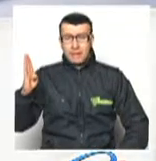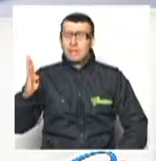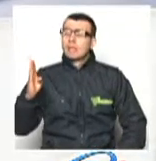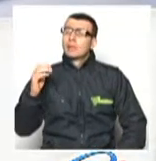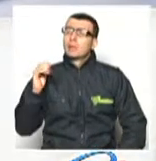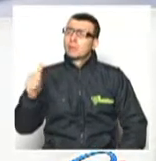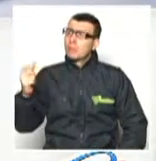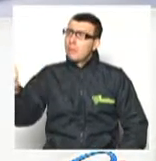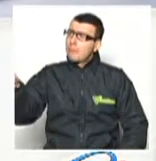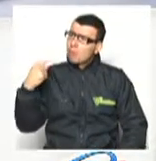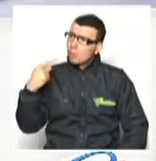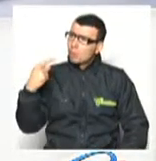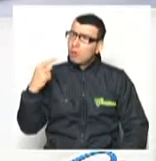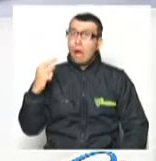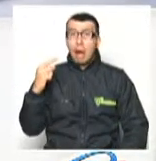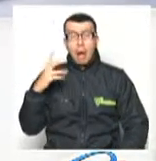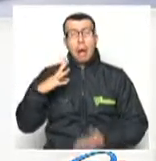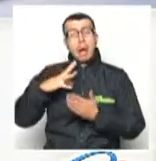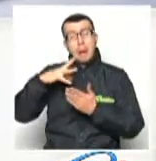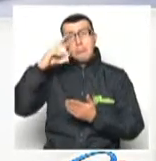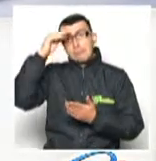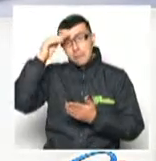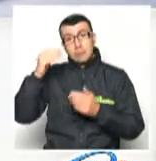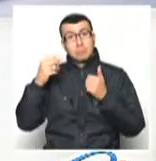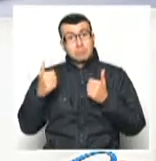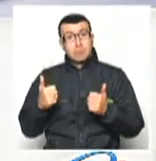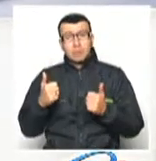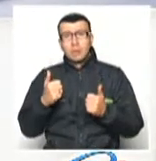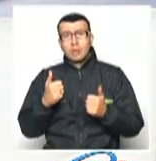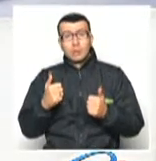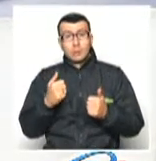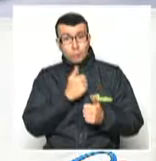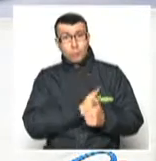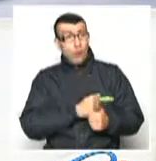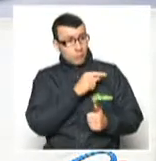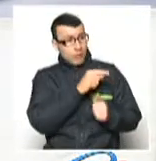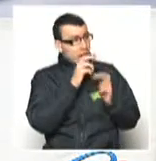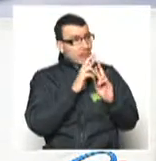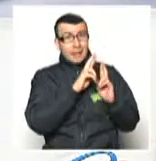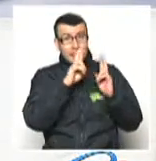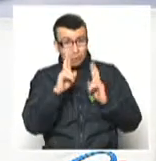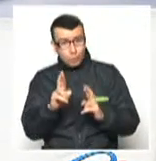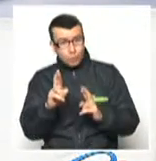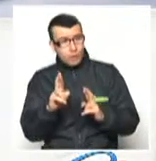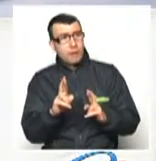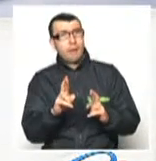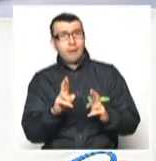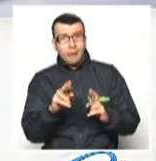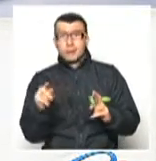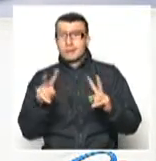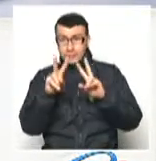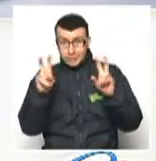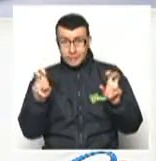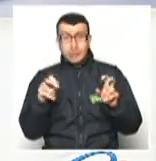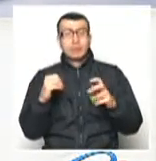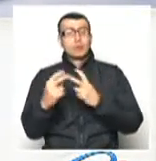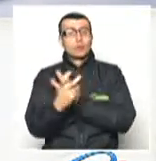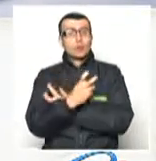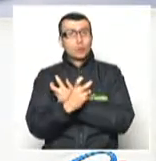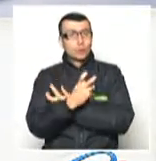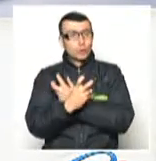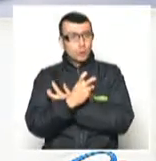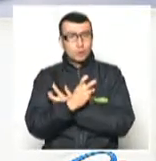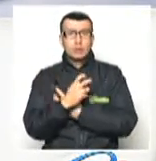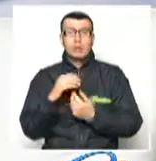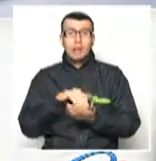mí un gran aprendizaje, porque yo quiero que escuchen la respuesta con respecto al tema de la osteoporosis.